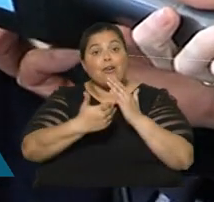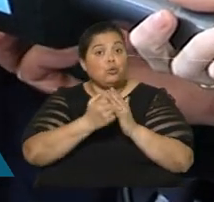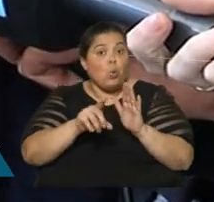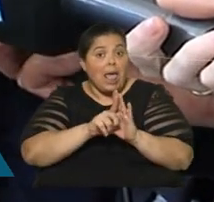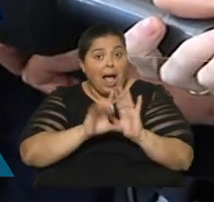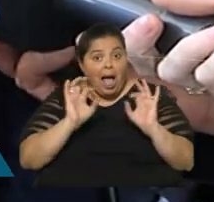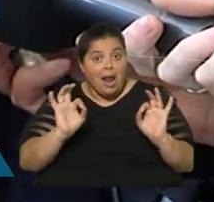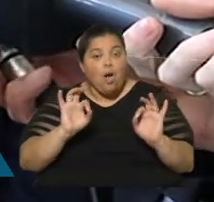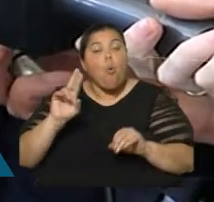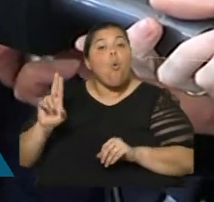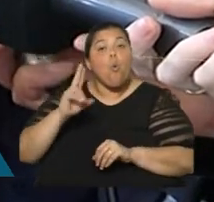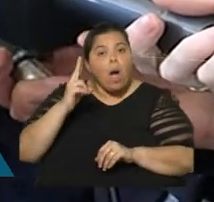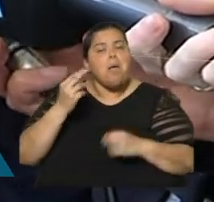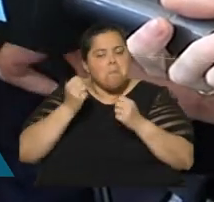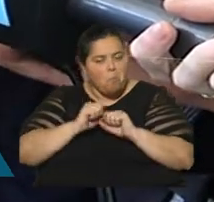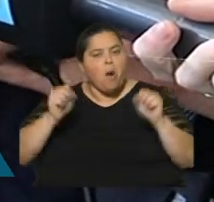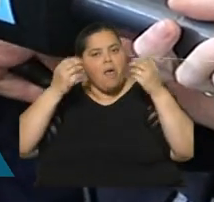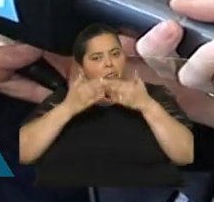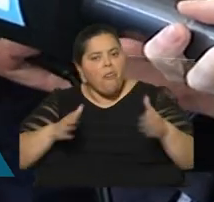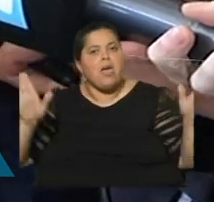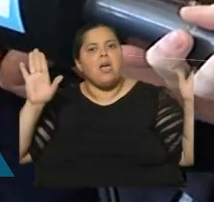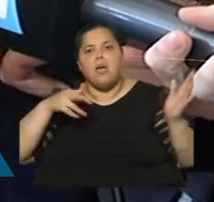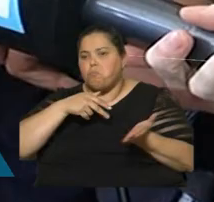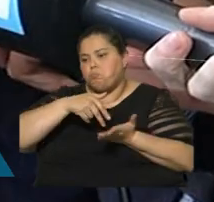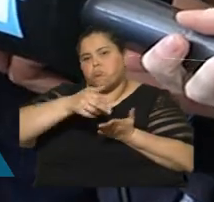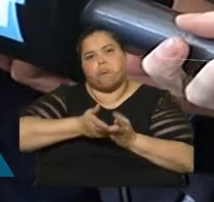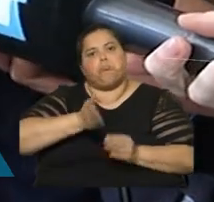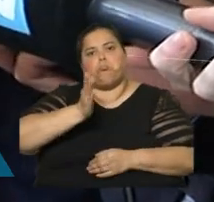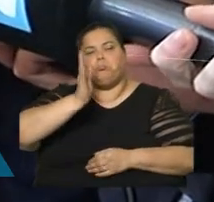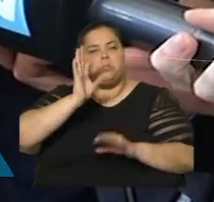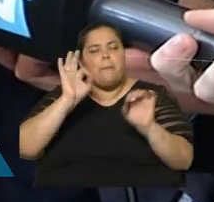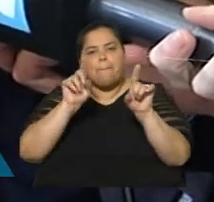Uruguay está habilitado para caminar en este sentido que lo viene haciendo.